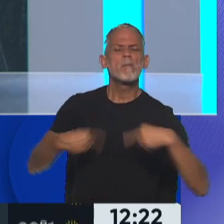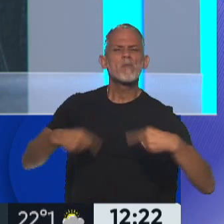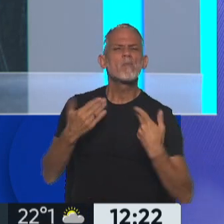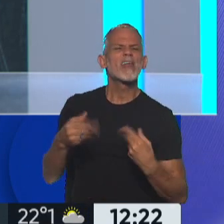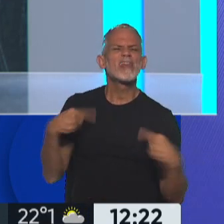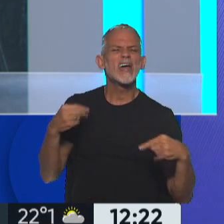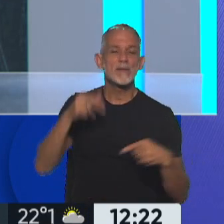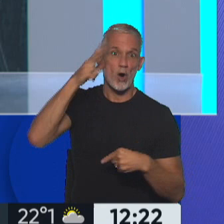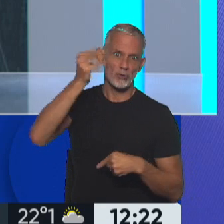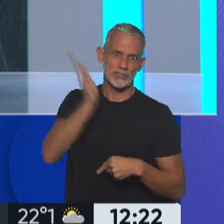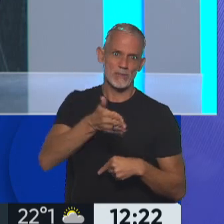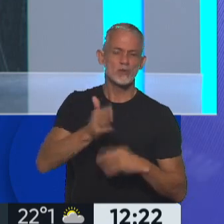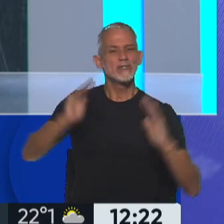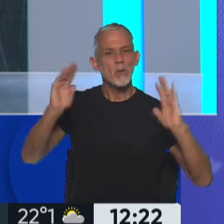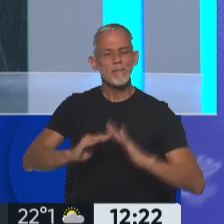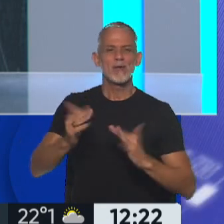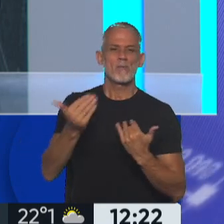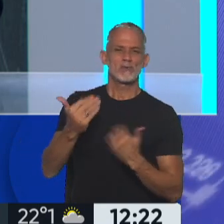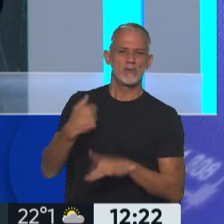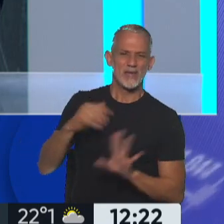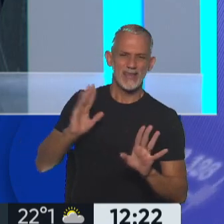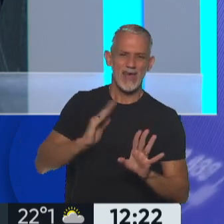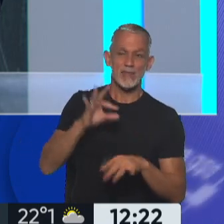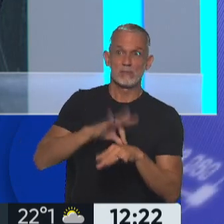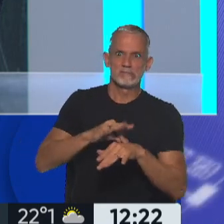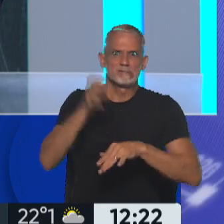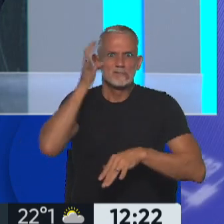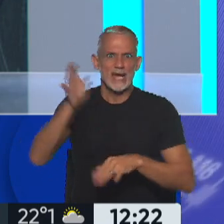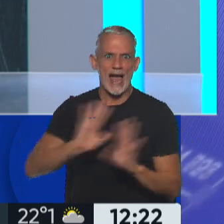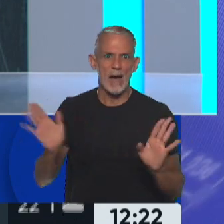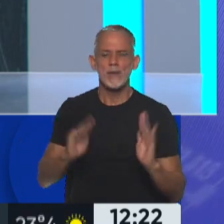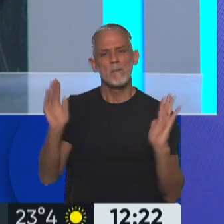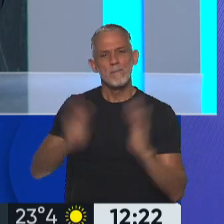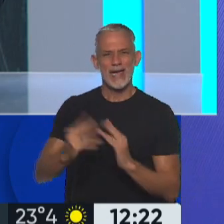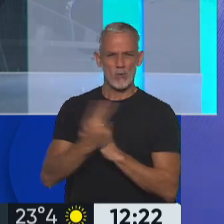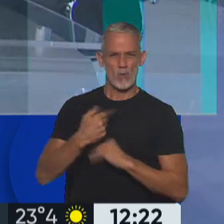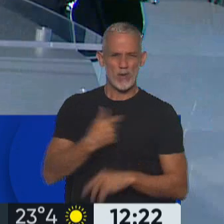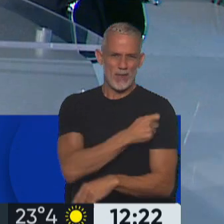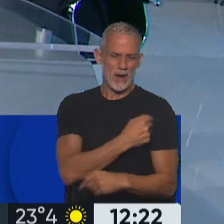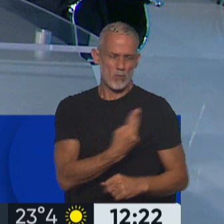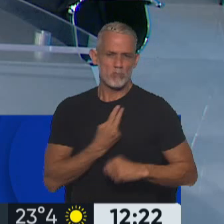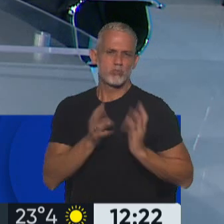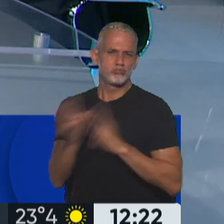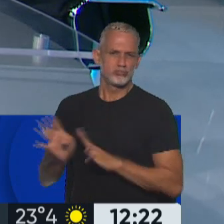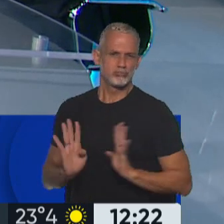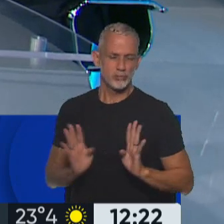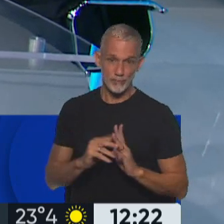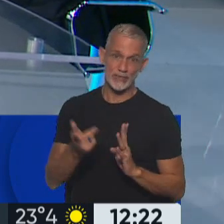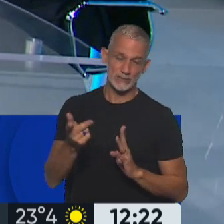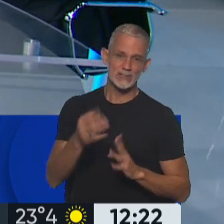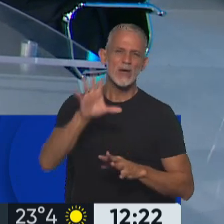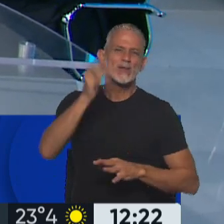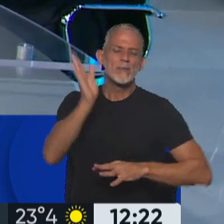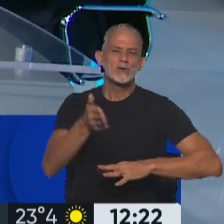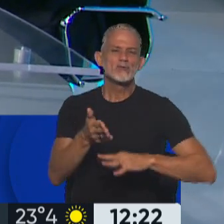vacune? Un 80% menos de probabilidades de sufrir dengue grave y un 70% menos de probabilidades de sufrir ¿Y dengue quién debe sí o